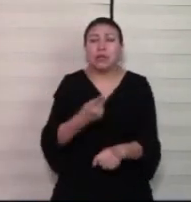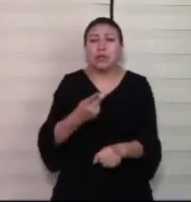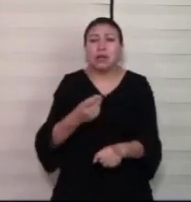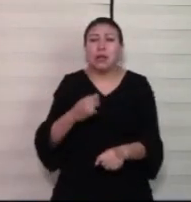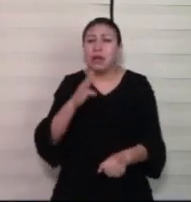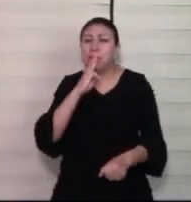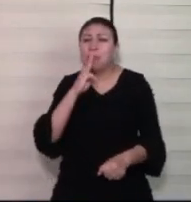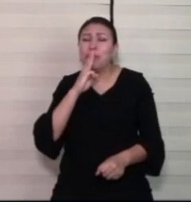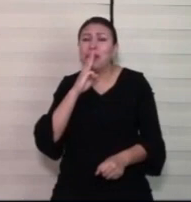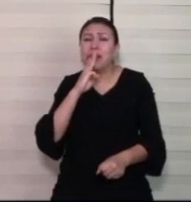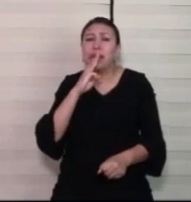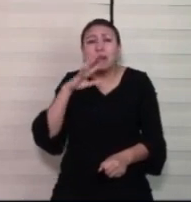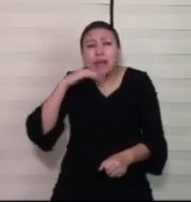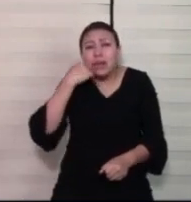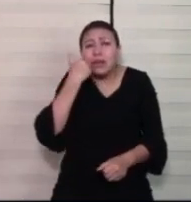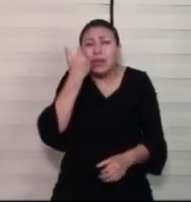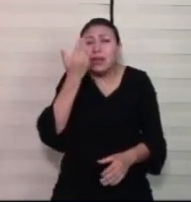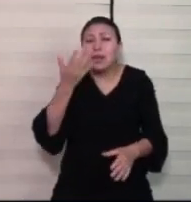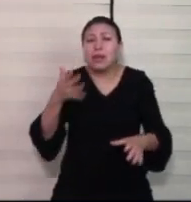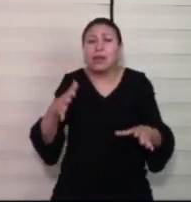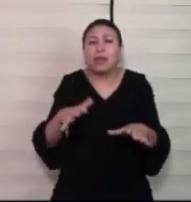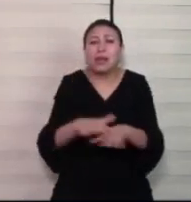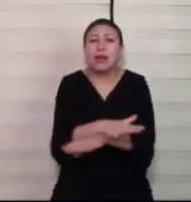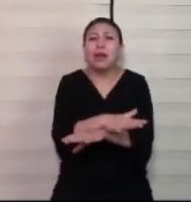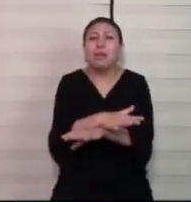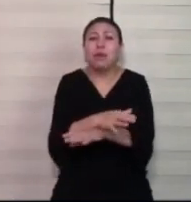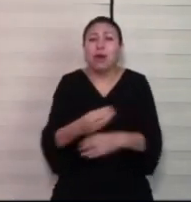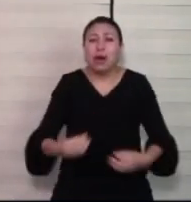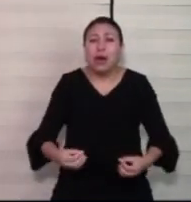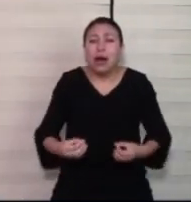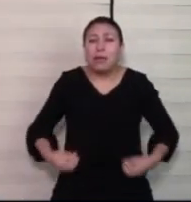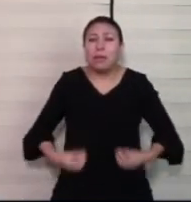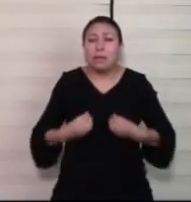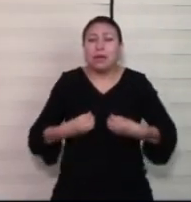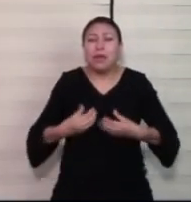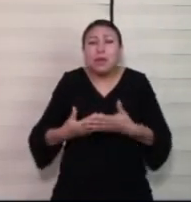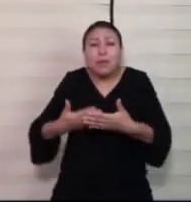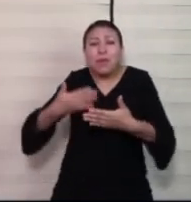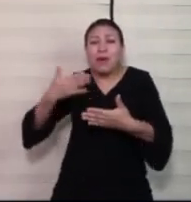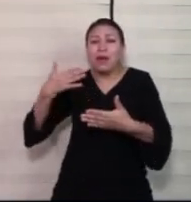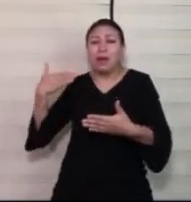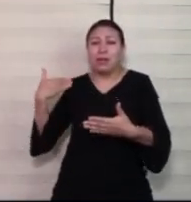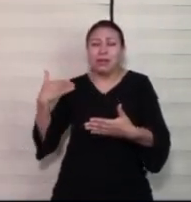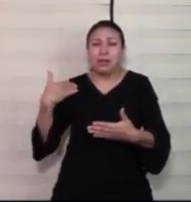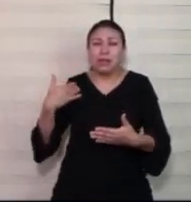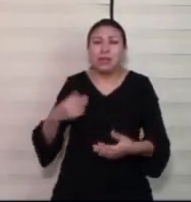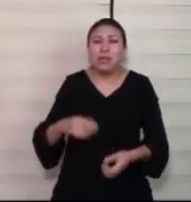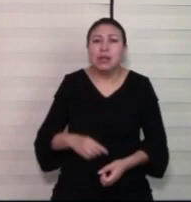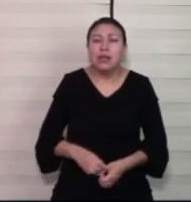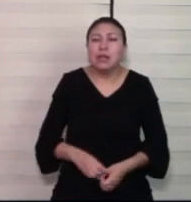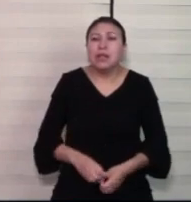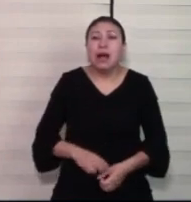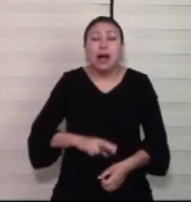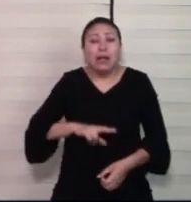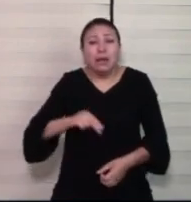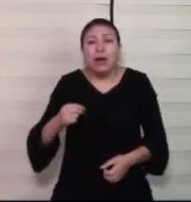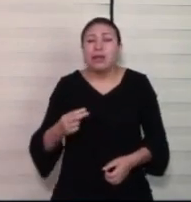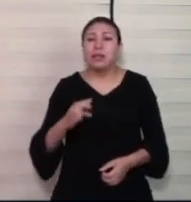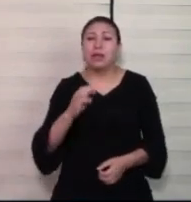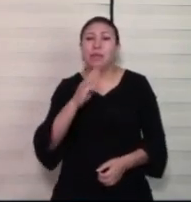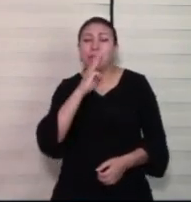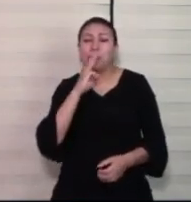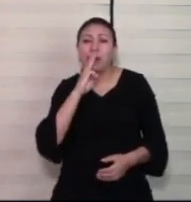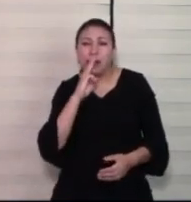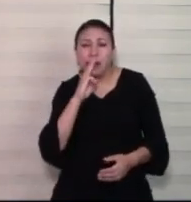que ya desean, yo creo, el cambio otra vez a lo que era antes, porque ellas, además de ser mamás cocinando,